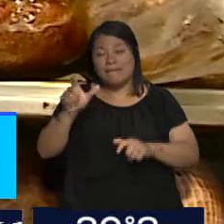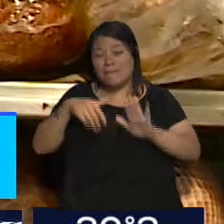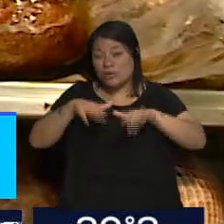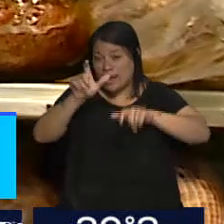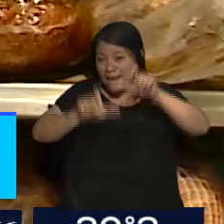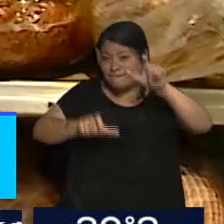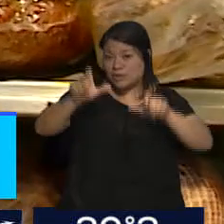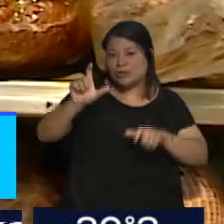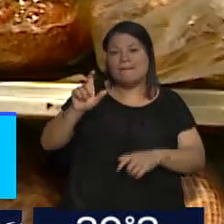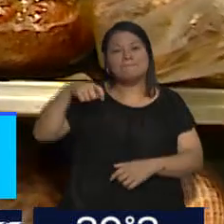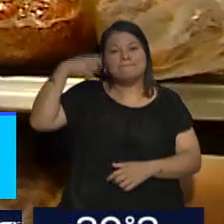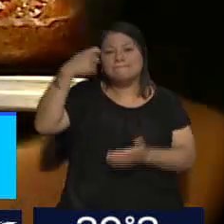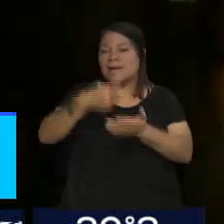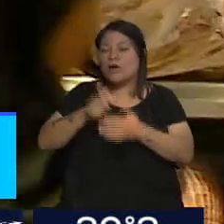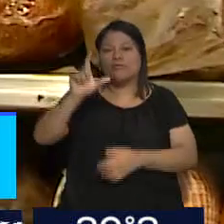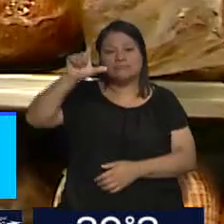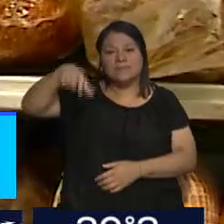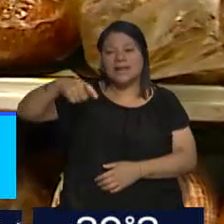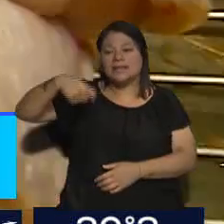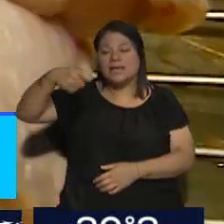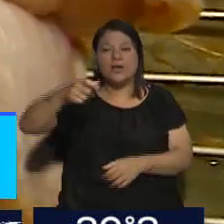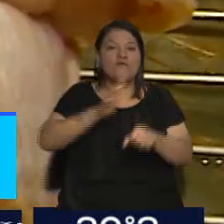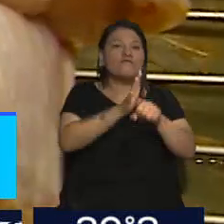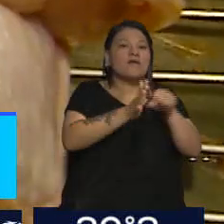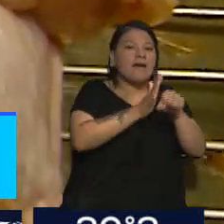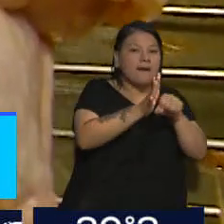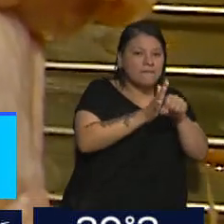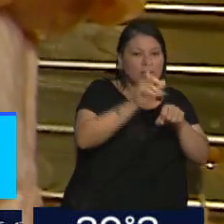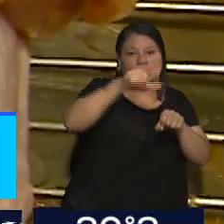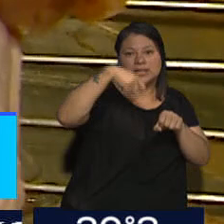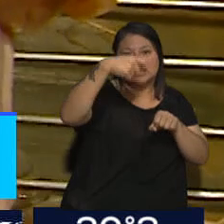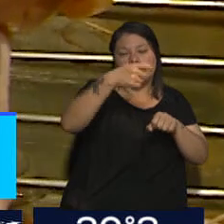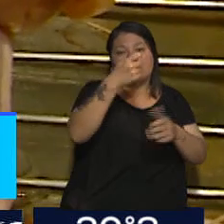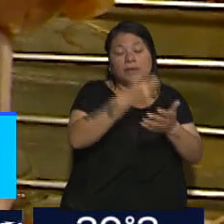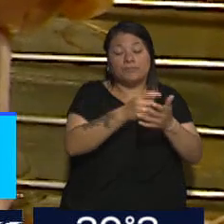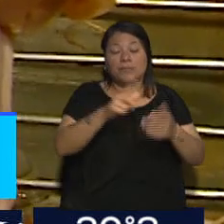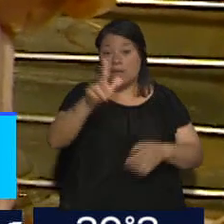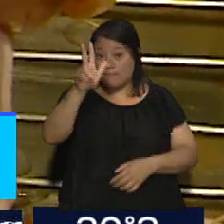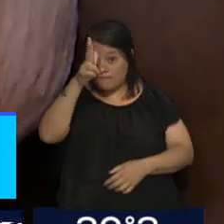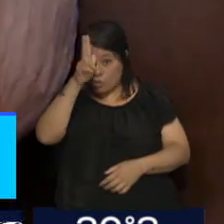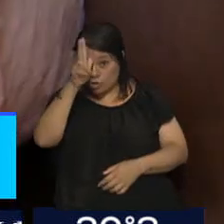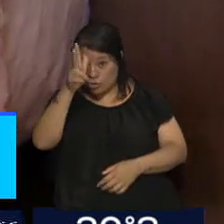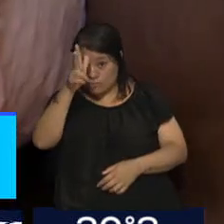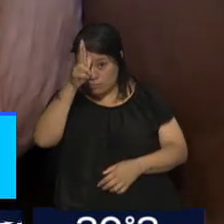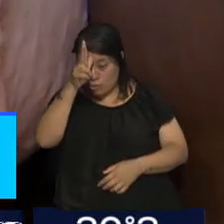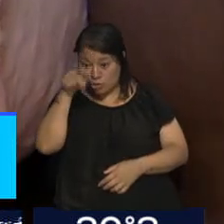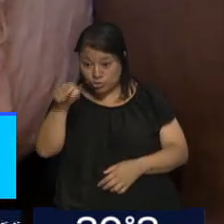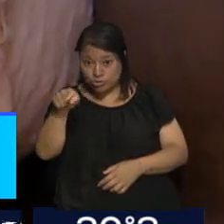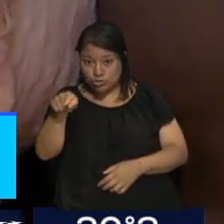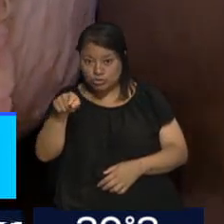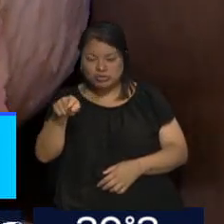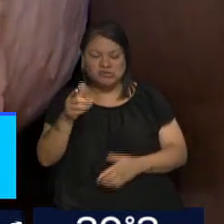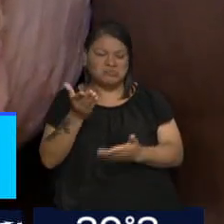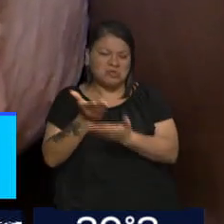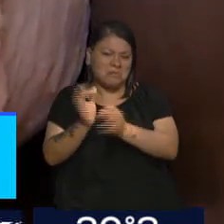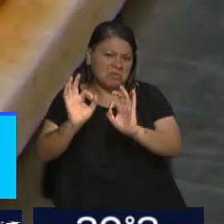de la tarjeta de crédito para comprar la carne o los fiambres. Por su parte, el pollo, que según los comerciantes no era tan requerido para estas